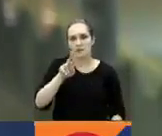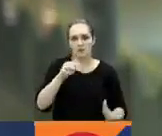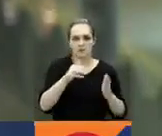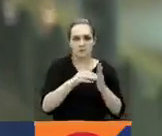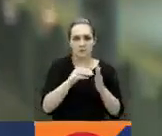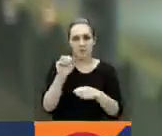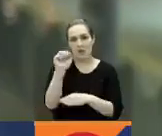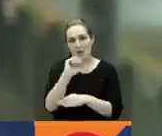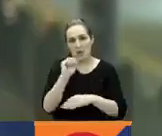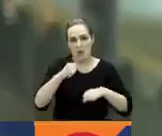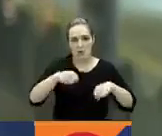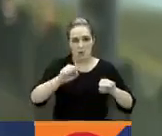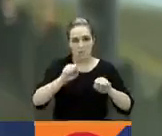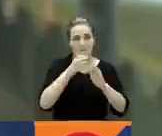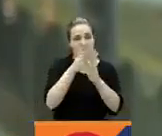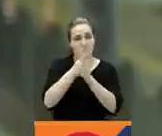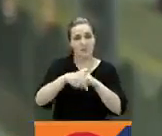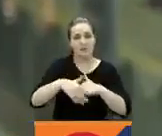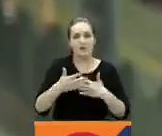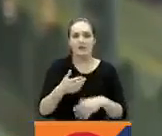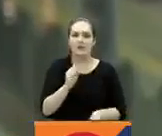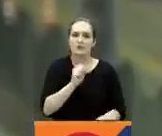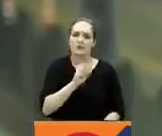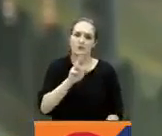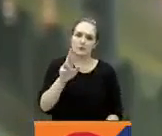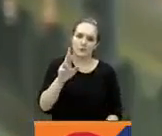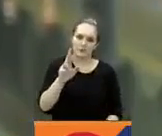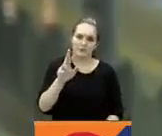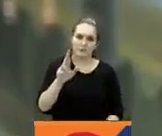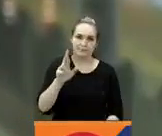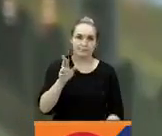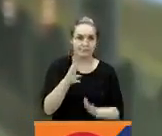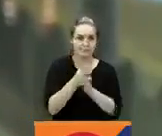información desde el sur de la capital. Juan Sebastián Amaya, RTVC Noticias, conectados 24/7.